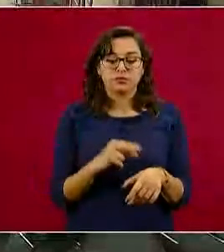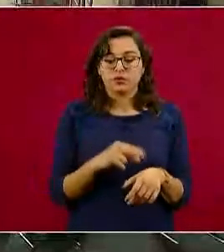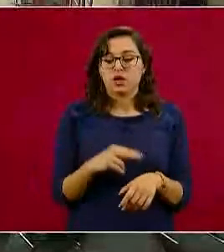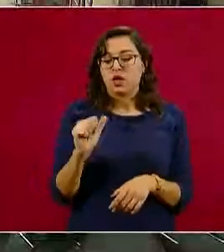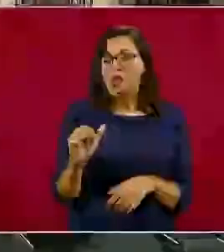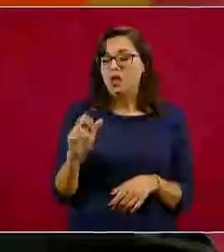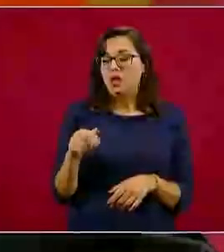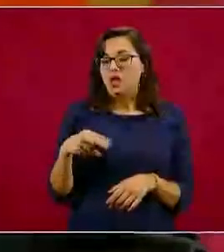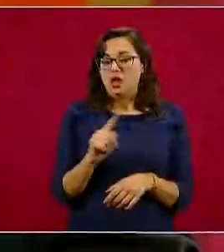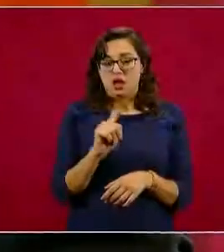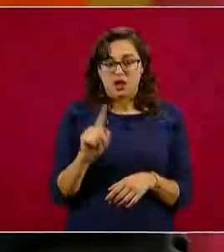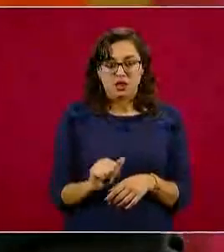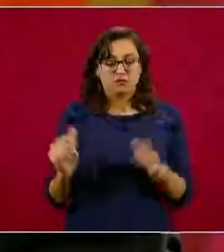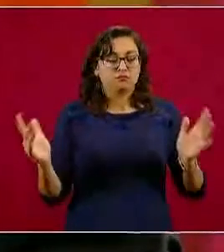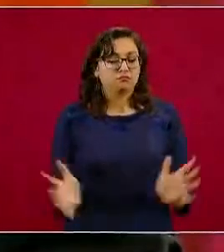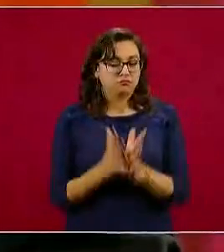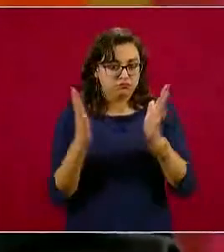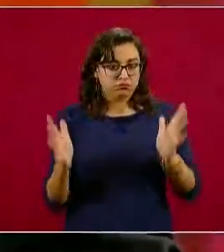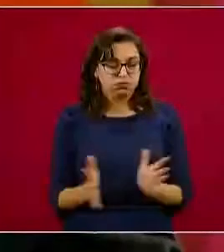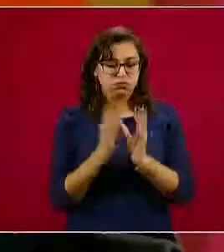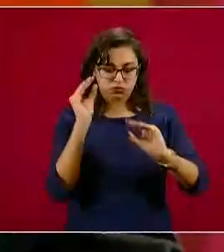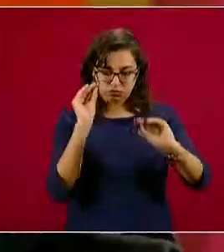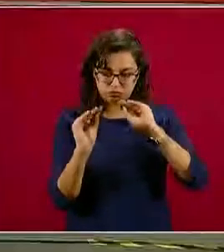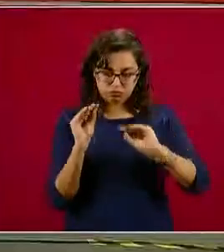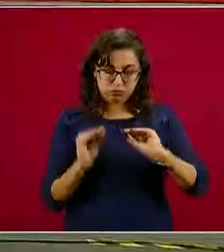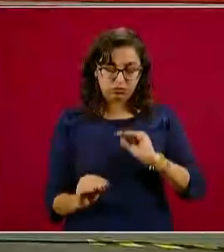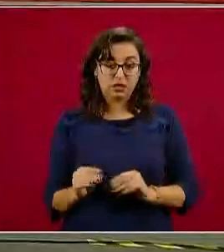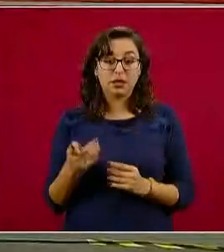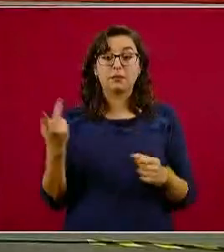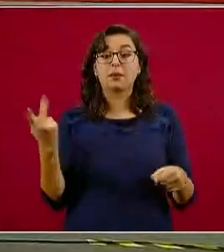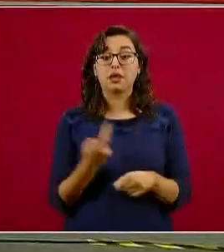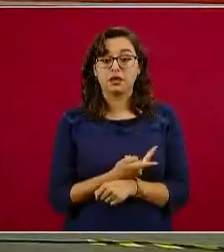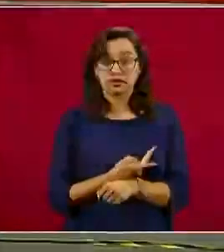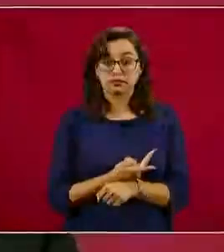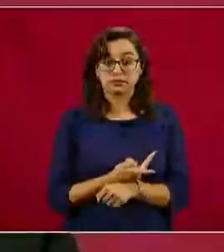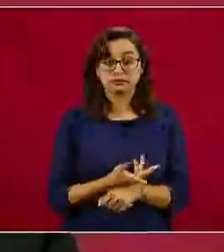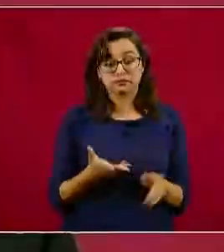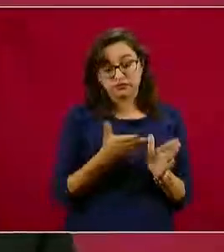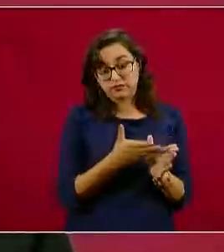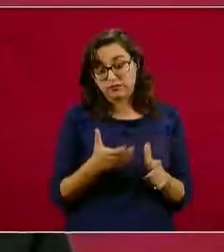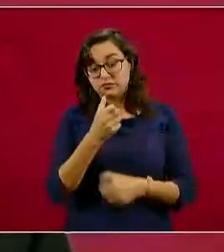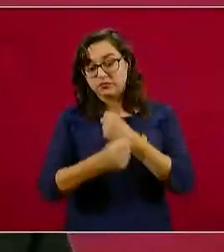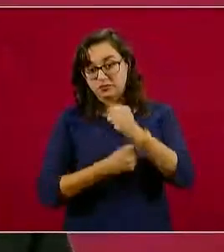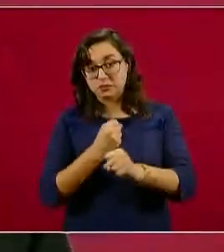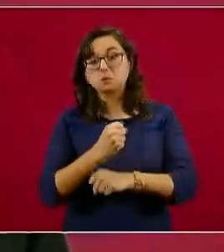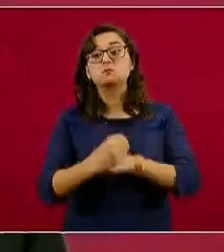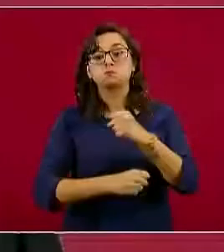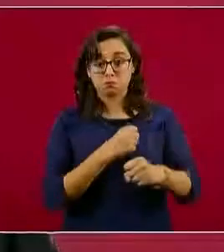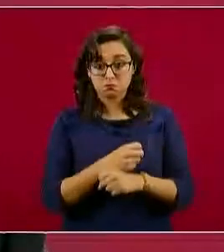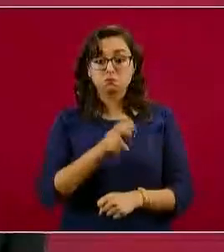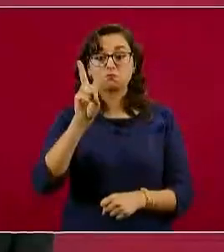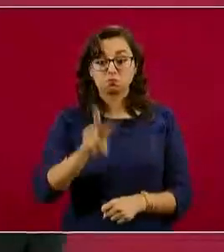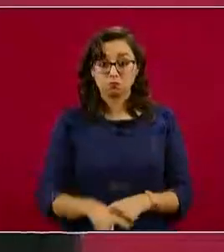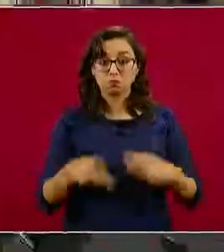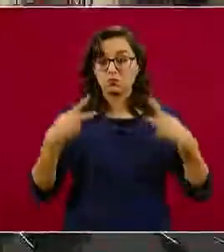sido una de las partícipes en esto. Y lo que se ha visto es que logró en los primeros pocos años una reducción